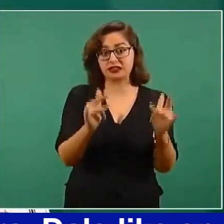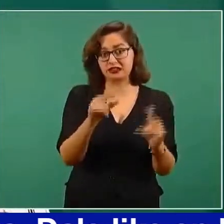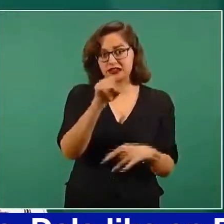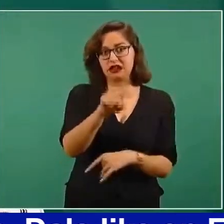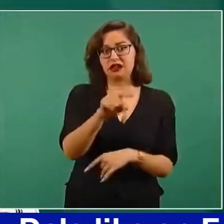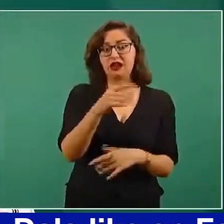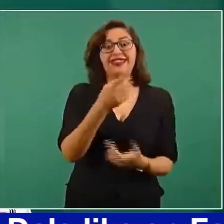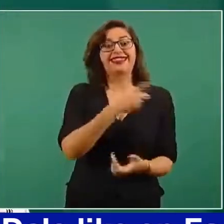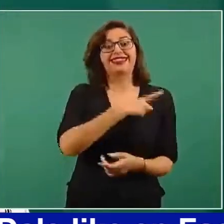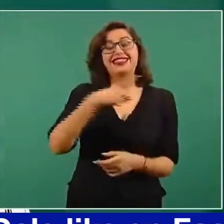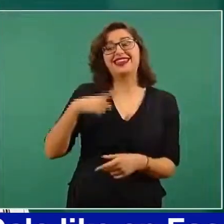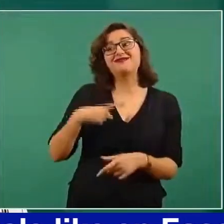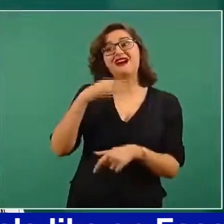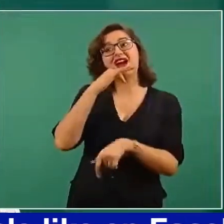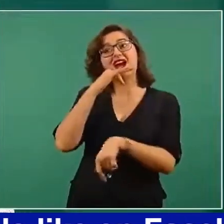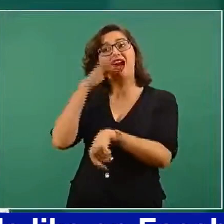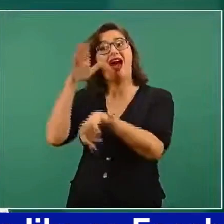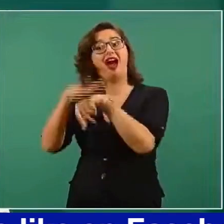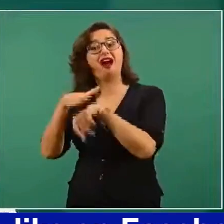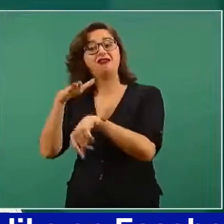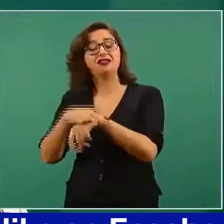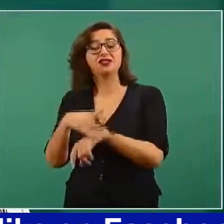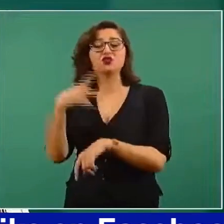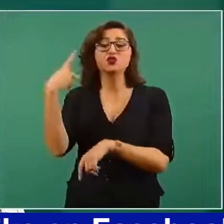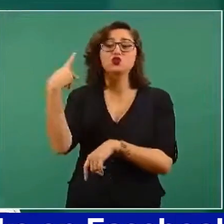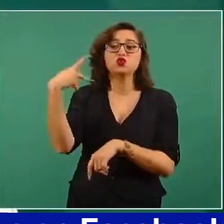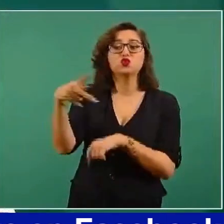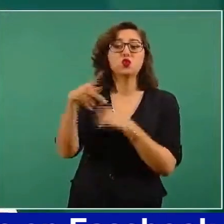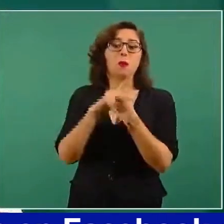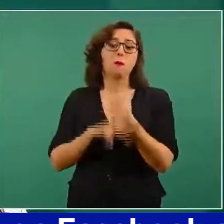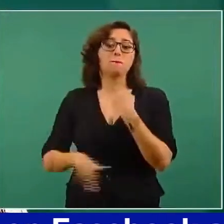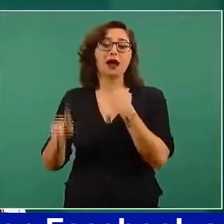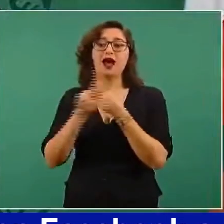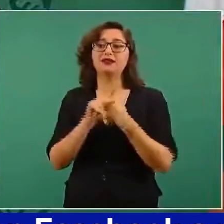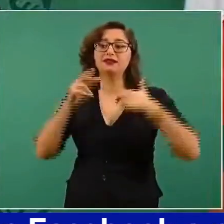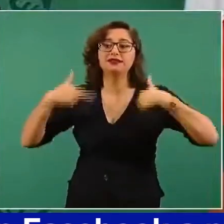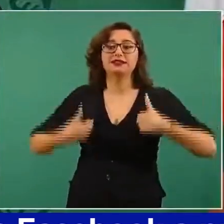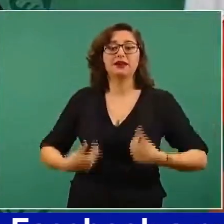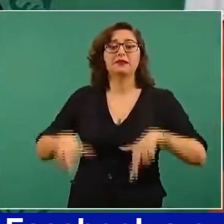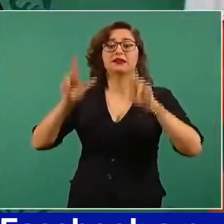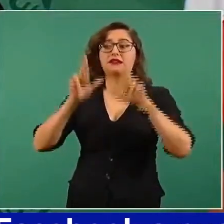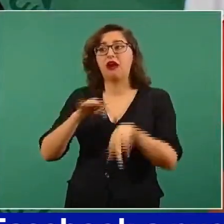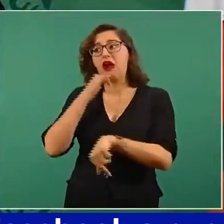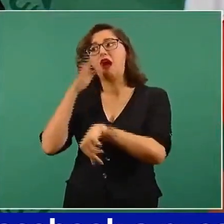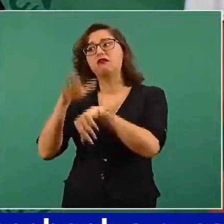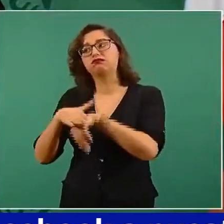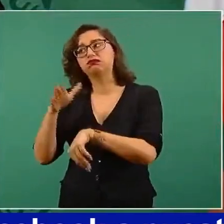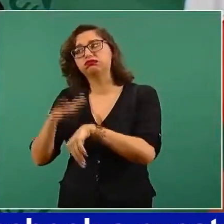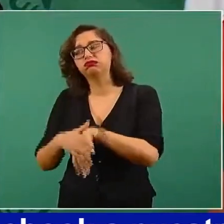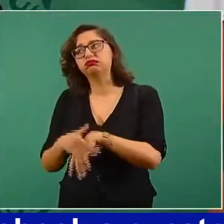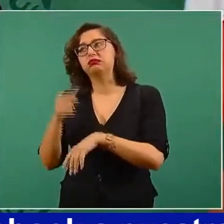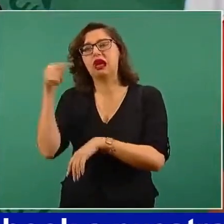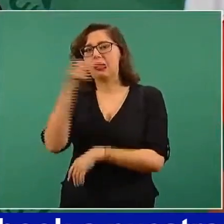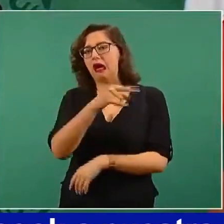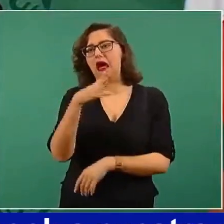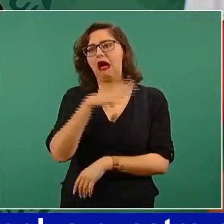extranjeros, inmediatamente aviso a los cónsules para tener la asistencia